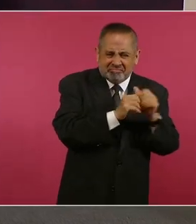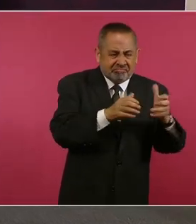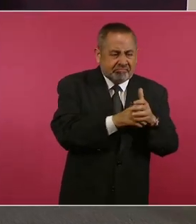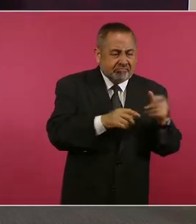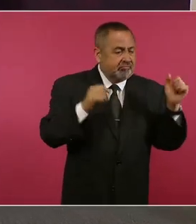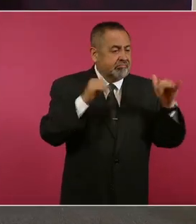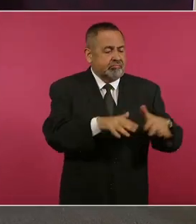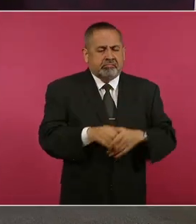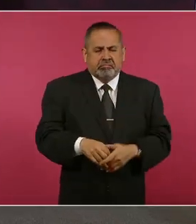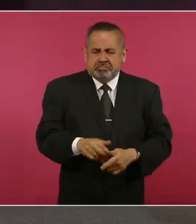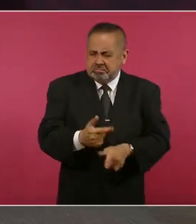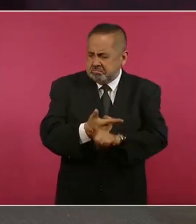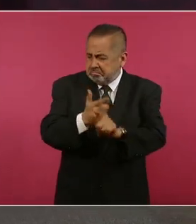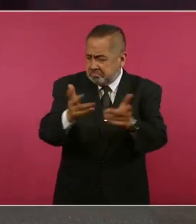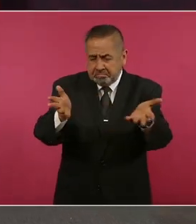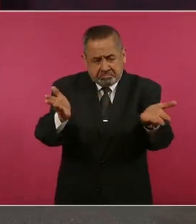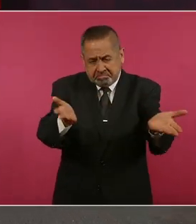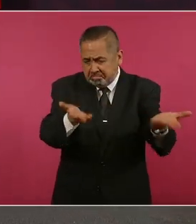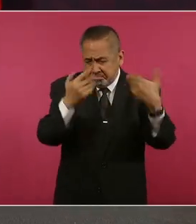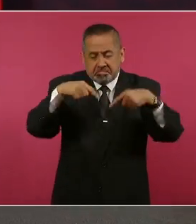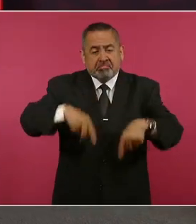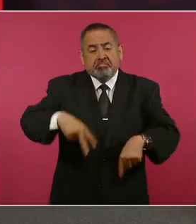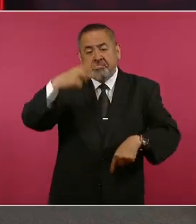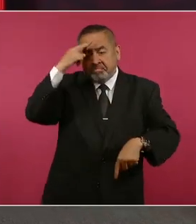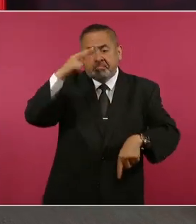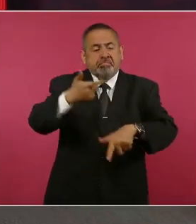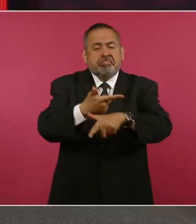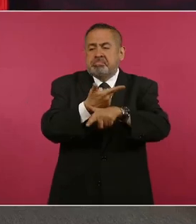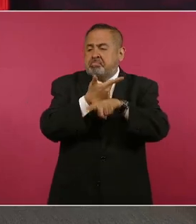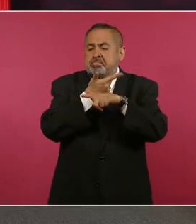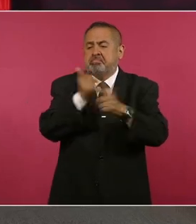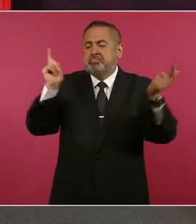Este es un país de libertades, no pasa nada.